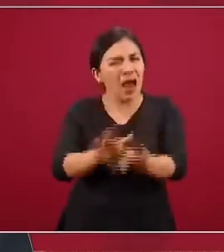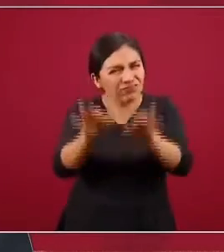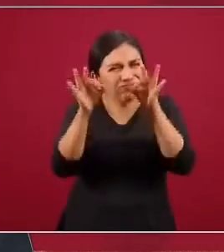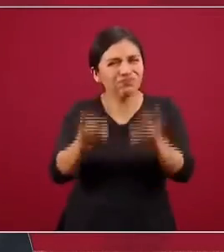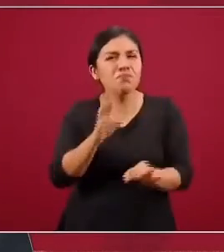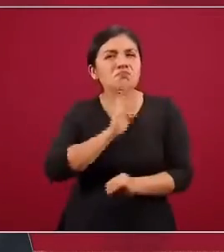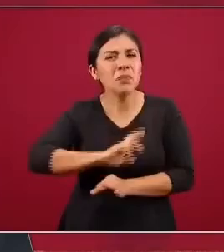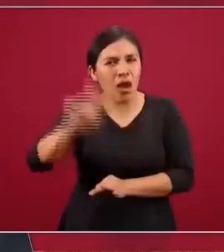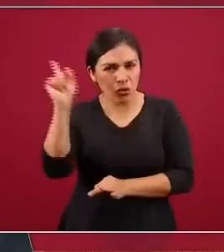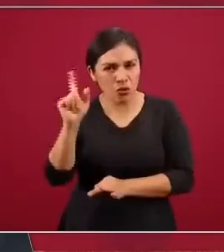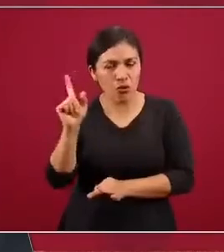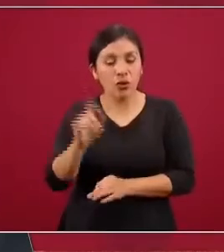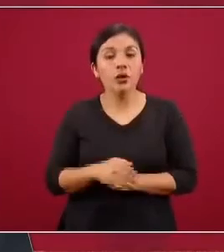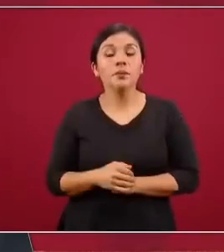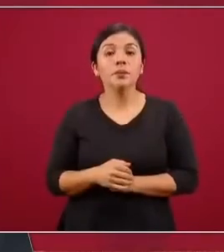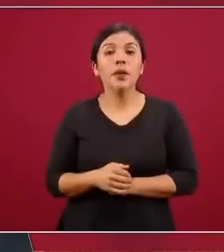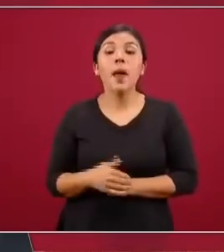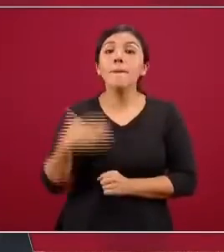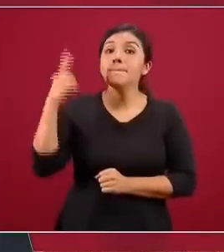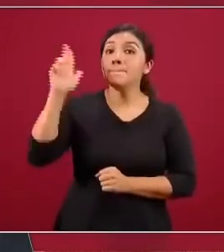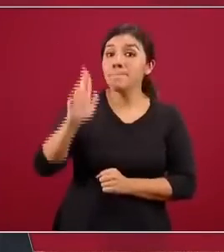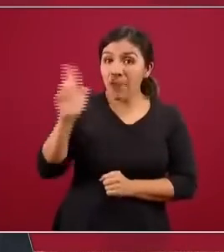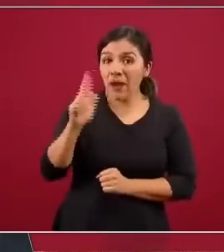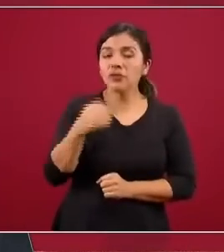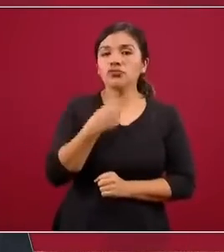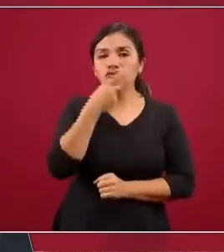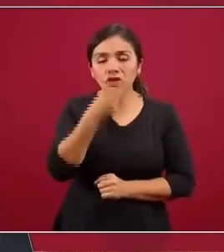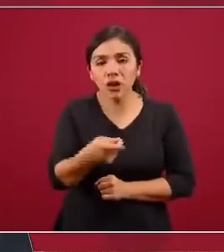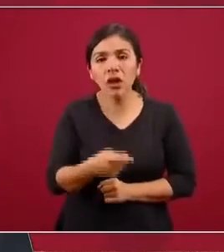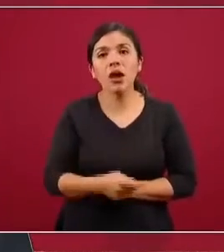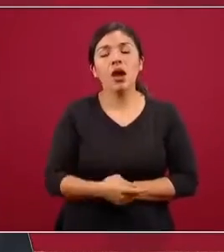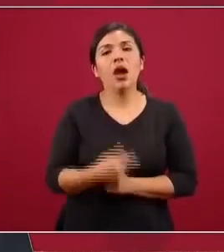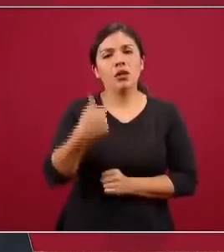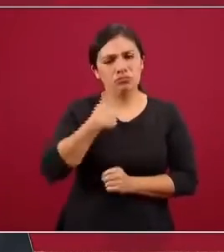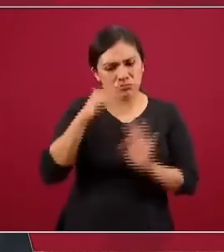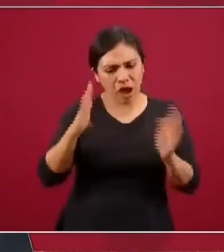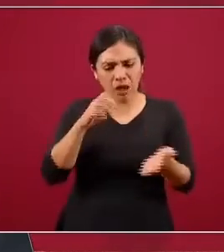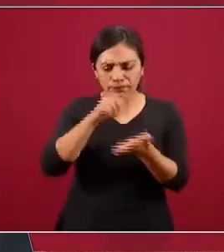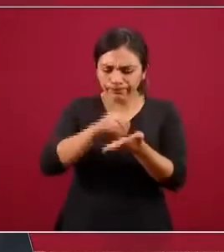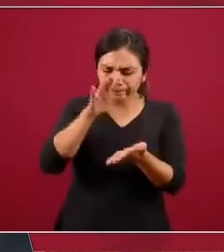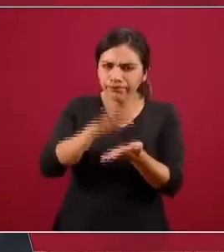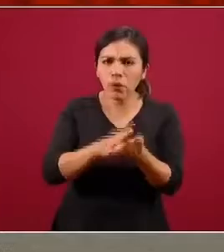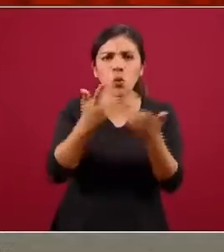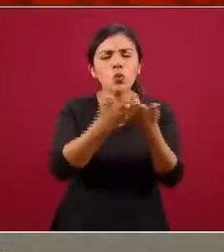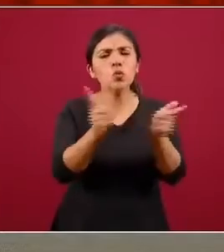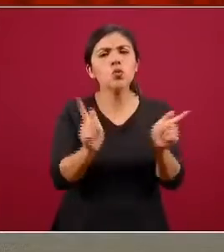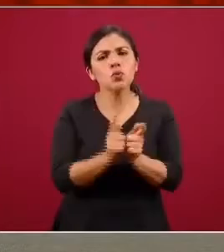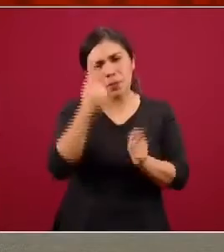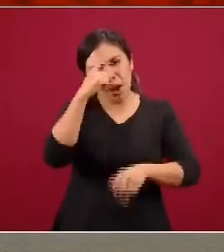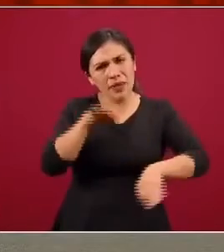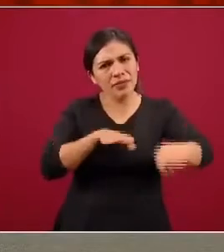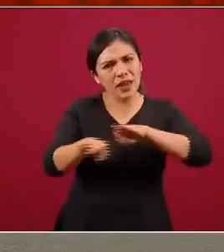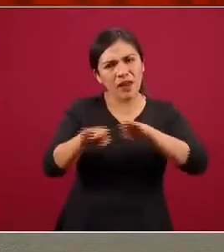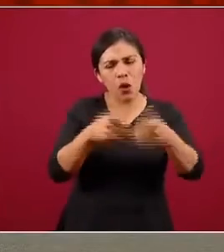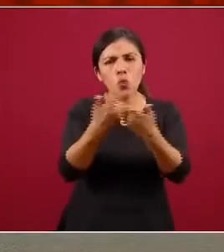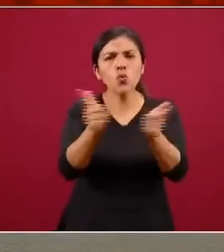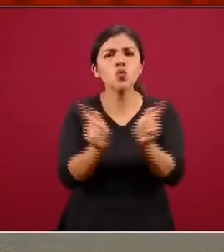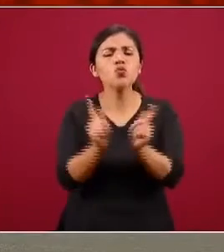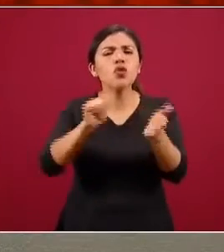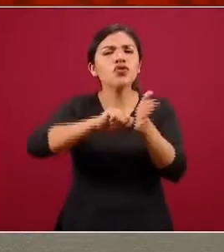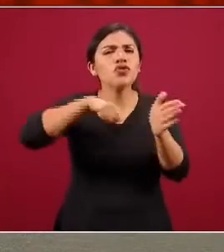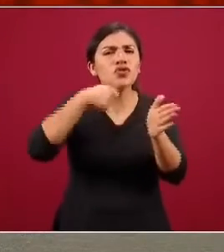fidedigna. El martes comenté que establecimos un grupo de trabajo, un grupo